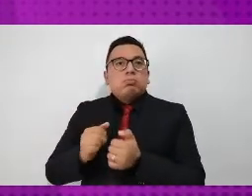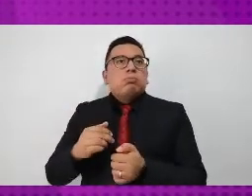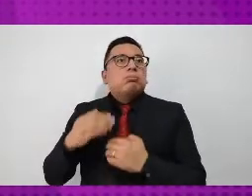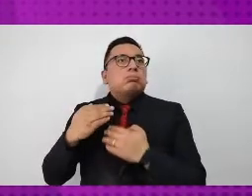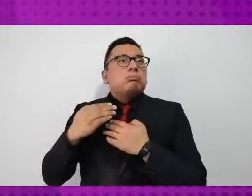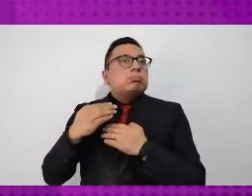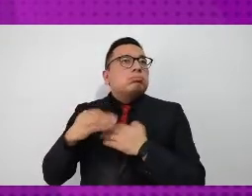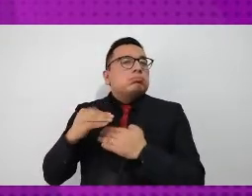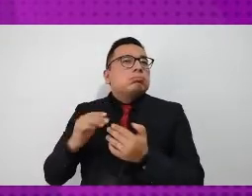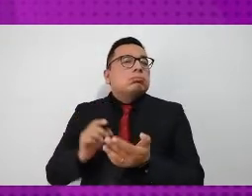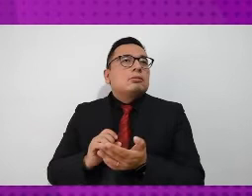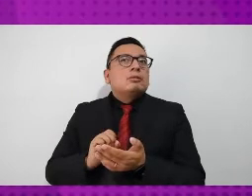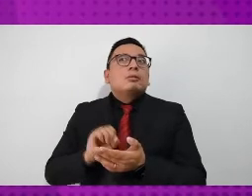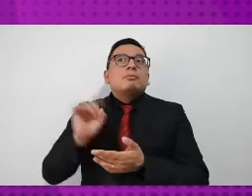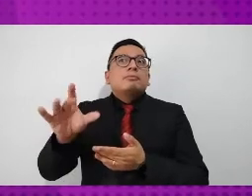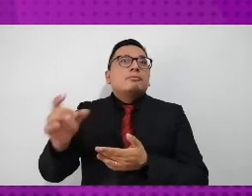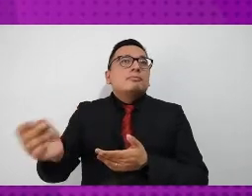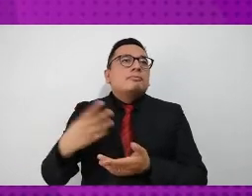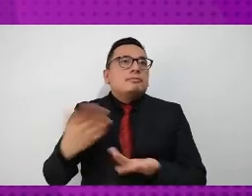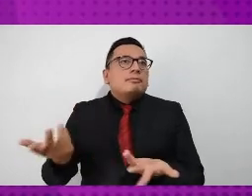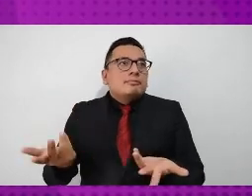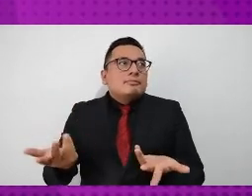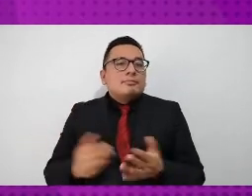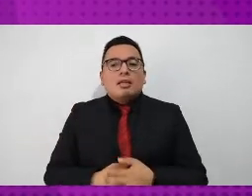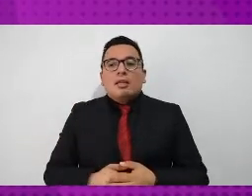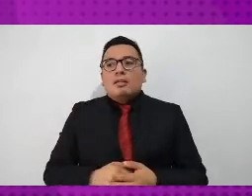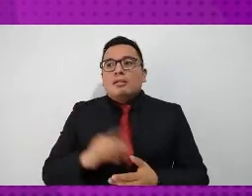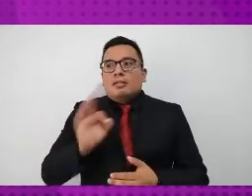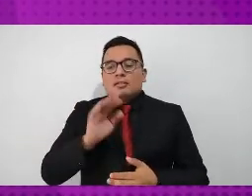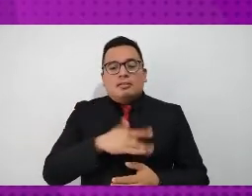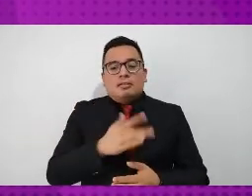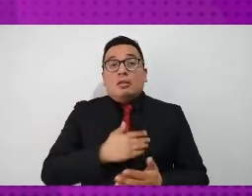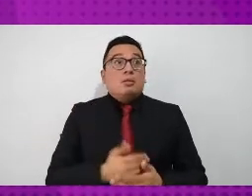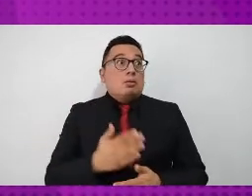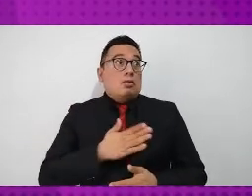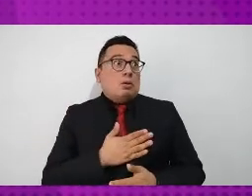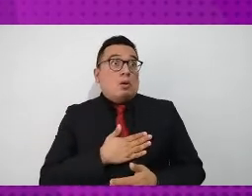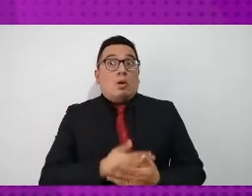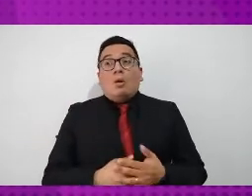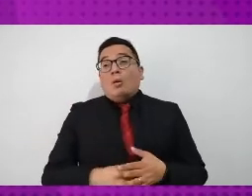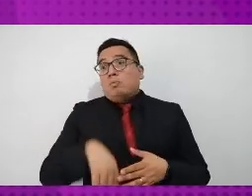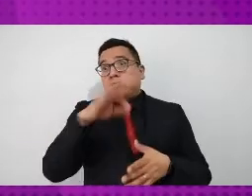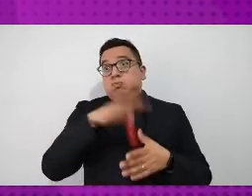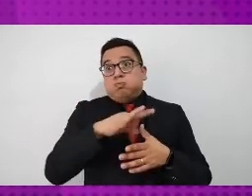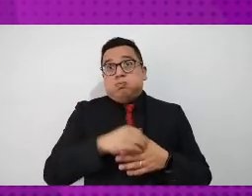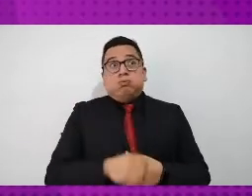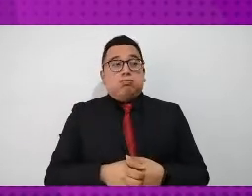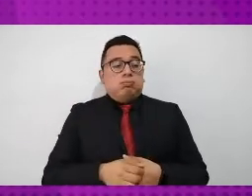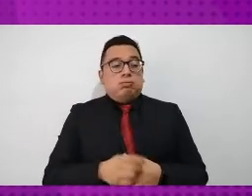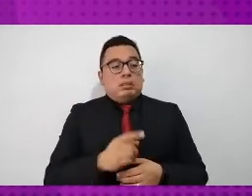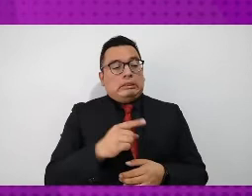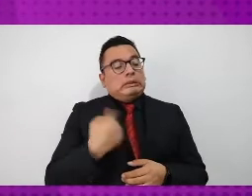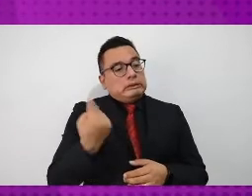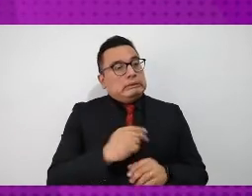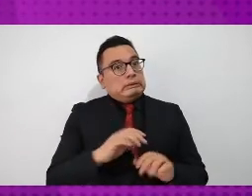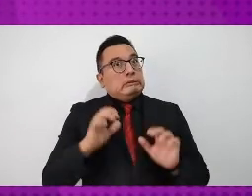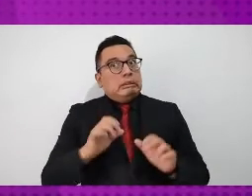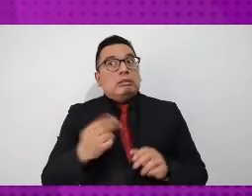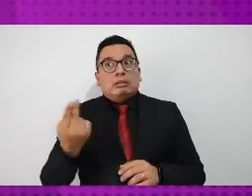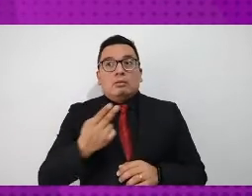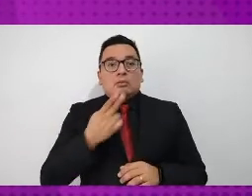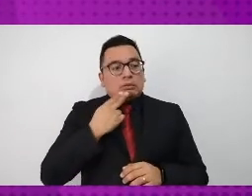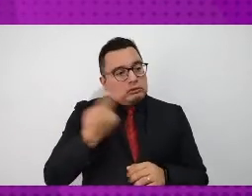transferencias de dinero y uno dice ok mi voto no tiene precio no siempre decimos el voto no se vende se